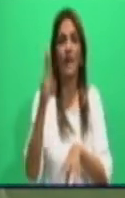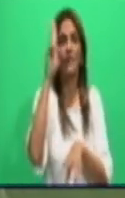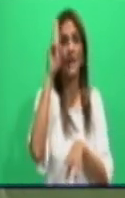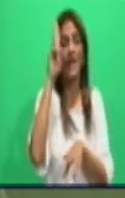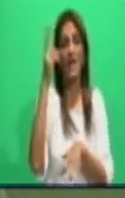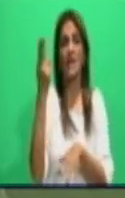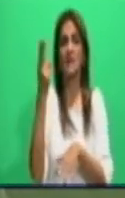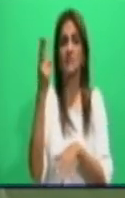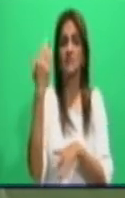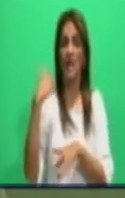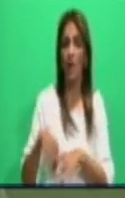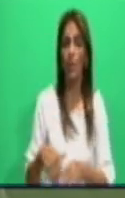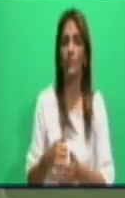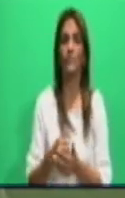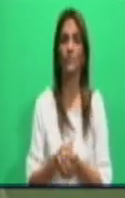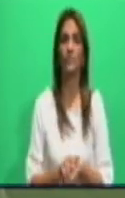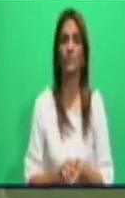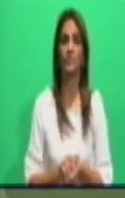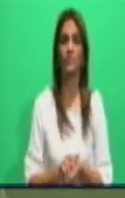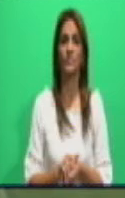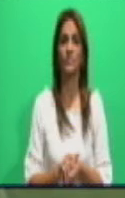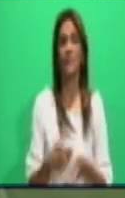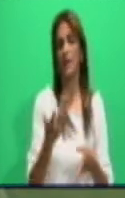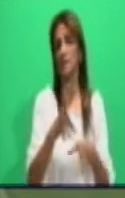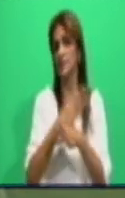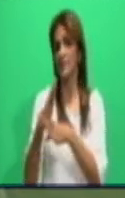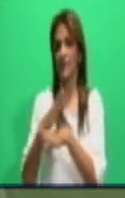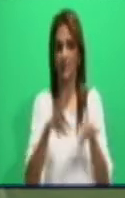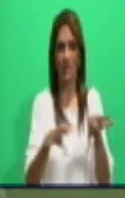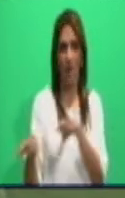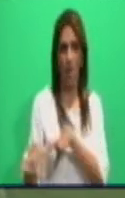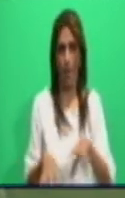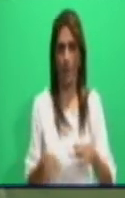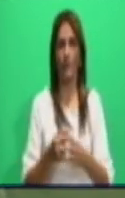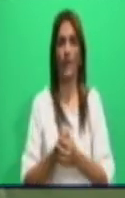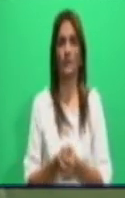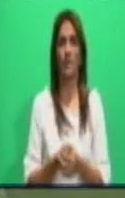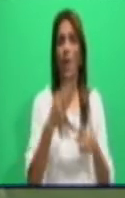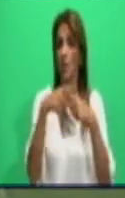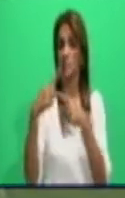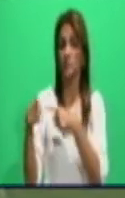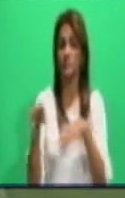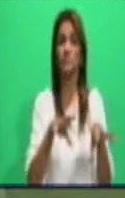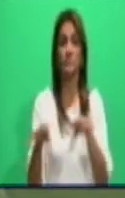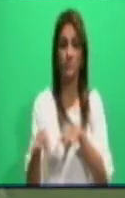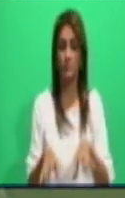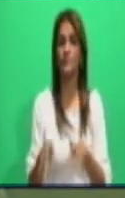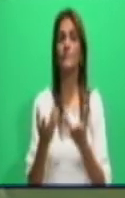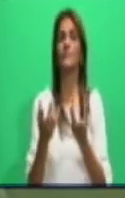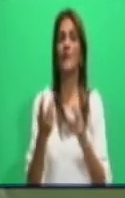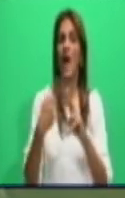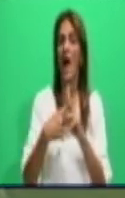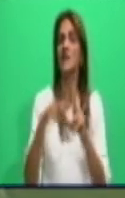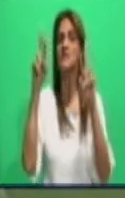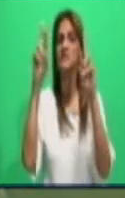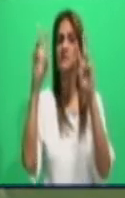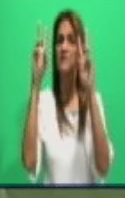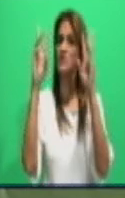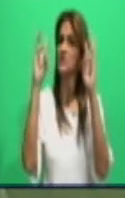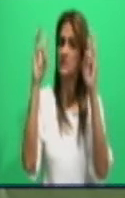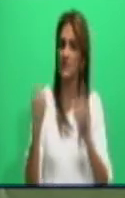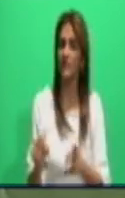territorio a excepción del por supuesto de pedro soto que radica en 9 el resto de los lugares tienen la cifra significativa que acabo de